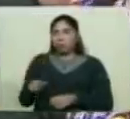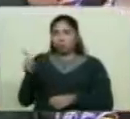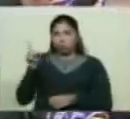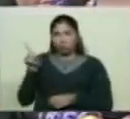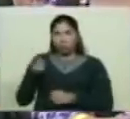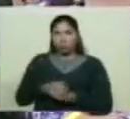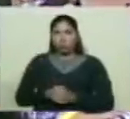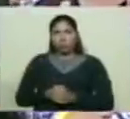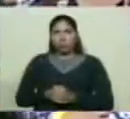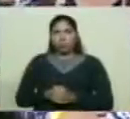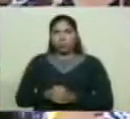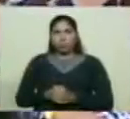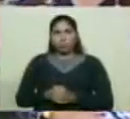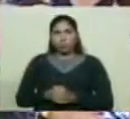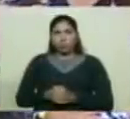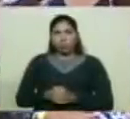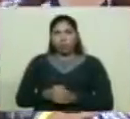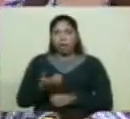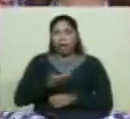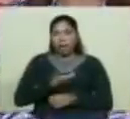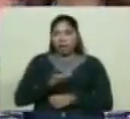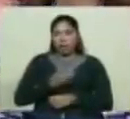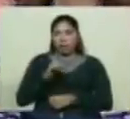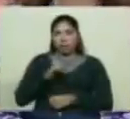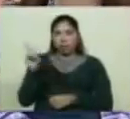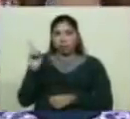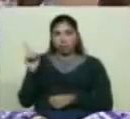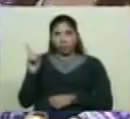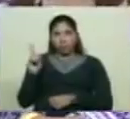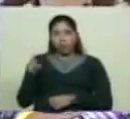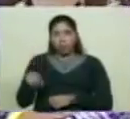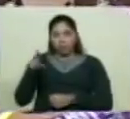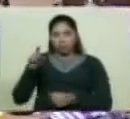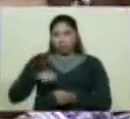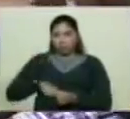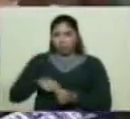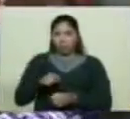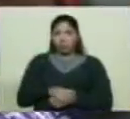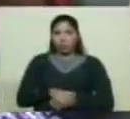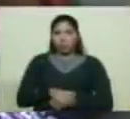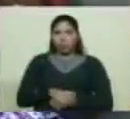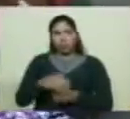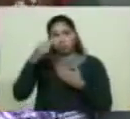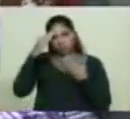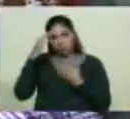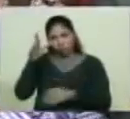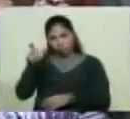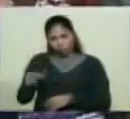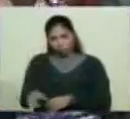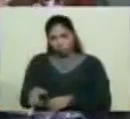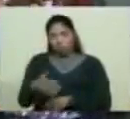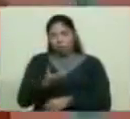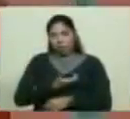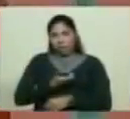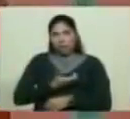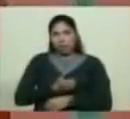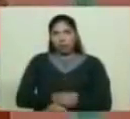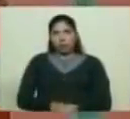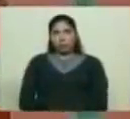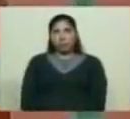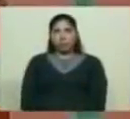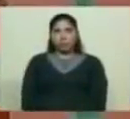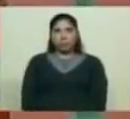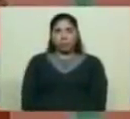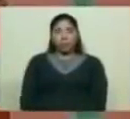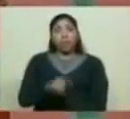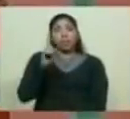serio de jesús hernández alcalde del municipio heres saludos ciudadano alcalde y por la